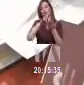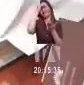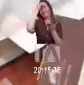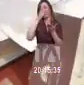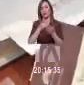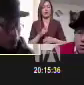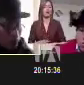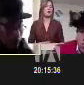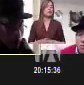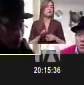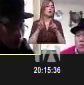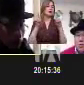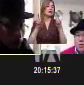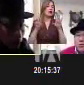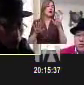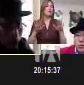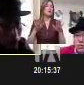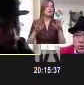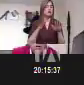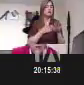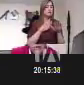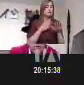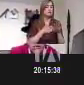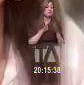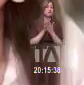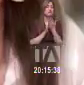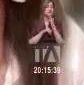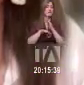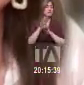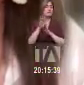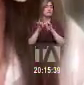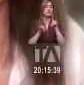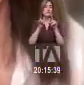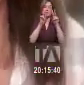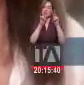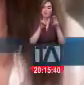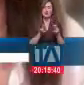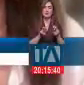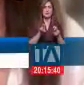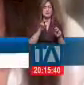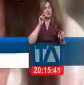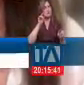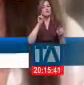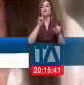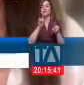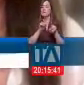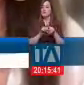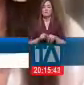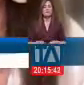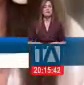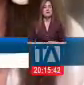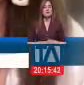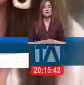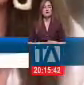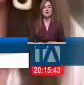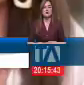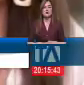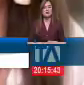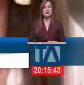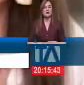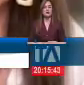postura. Sin embargo, hay temas que aún no les convencen del proyecto de mayoría. Hay algunos que tenemos pues este criterio,